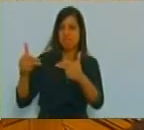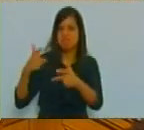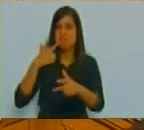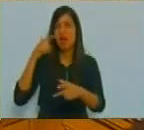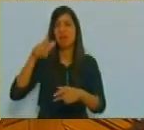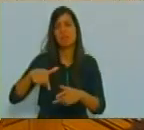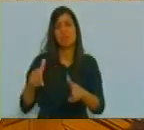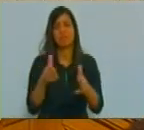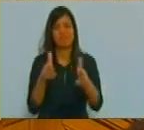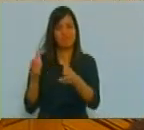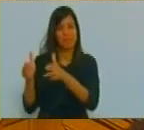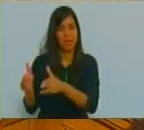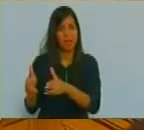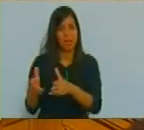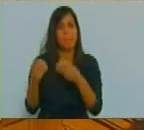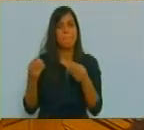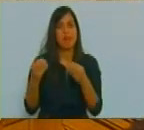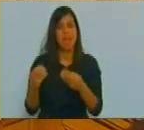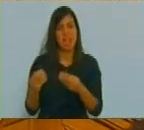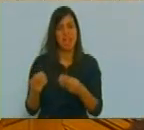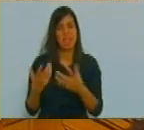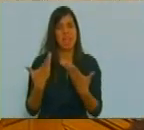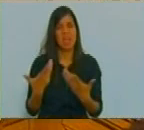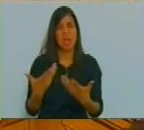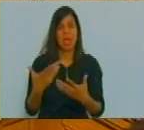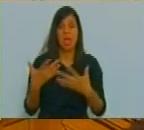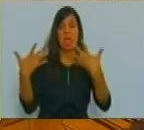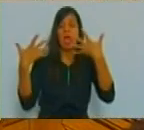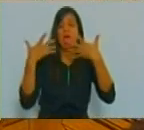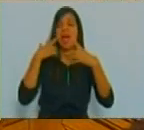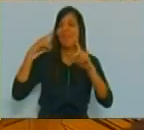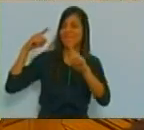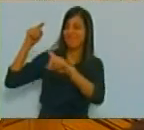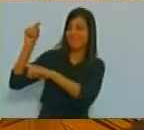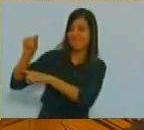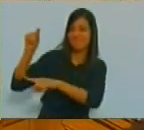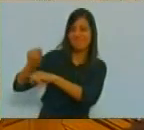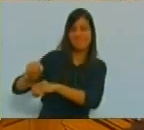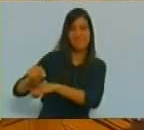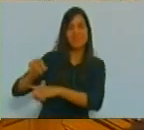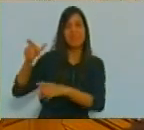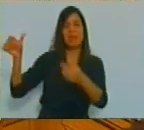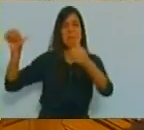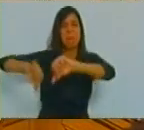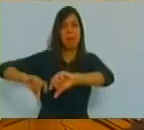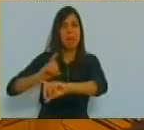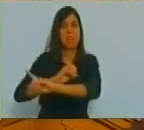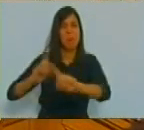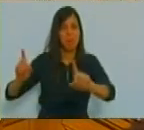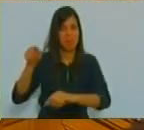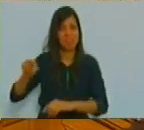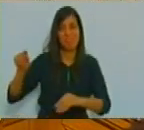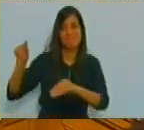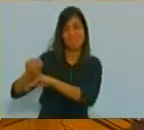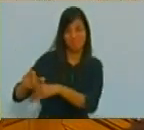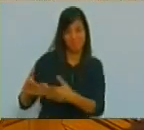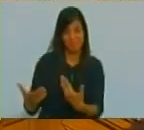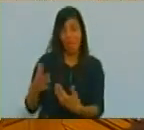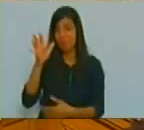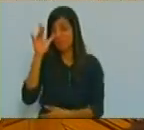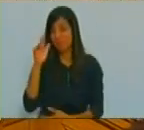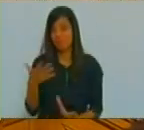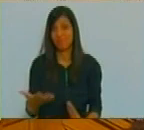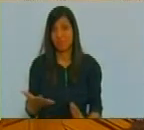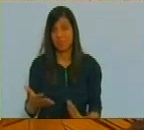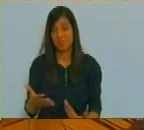esa democracia está fracasada además de ellos hay otros aspectos fundamentales y